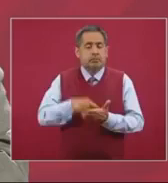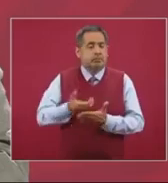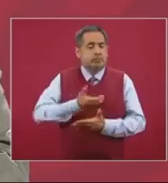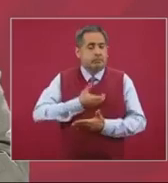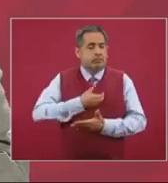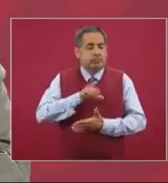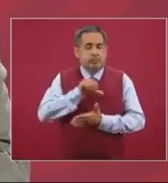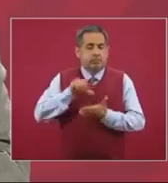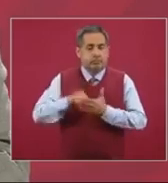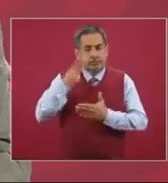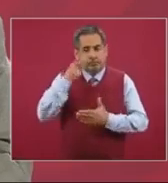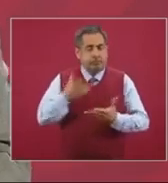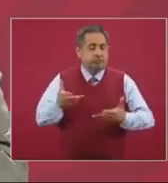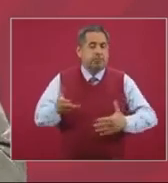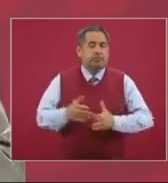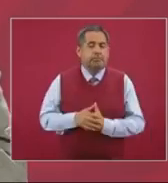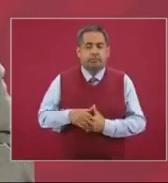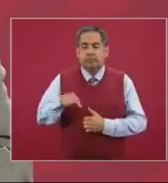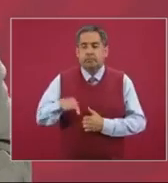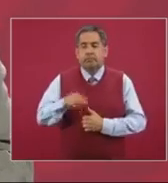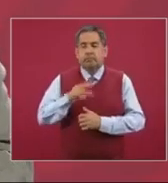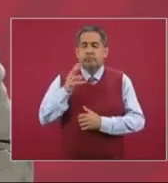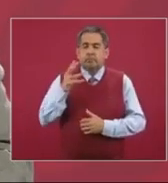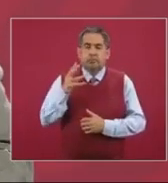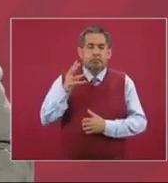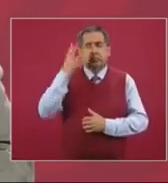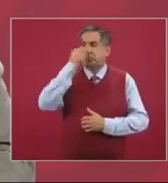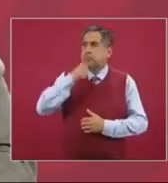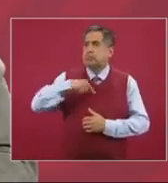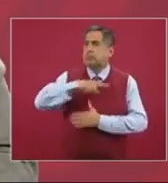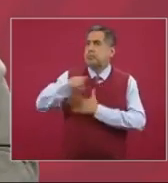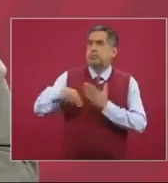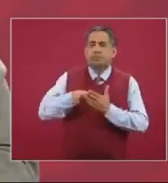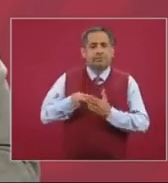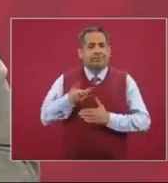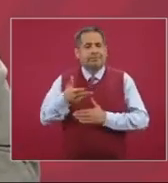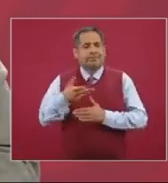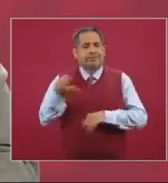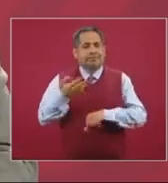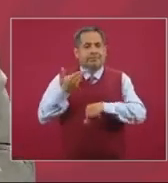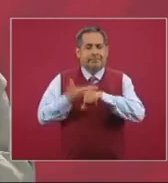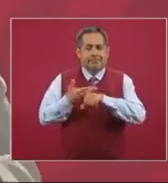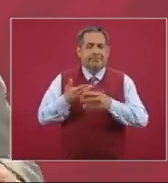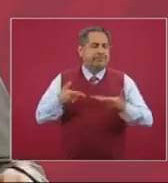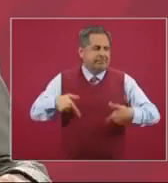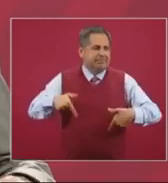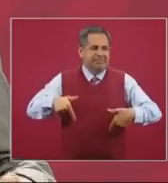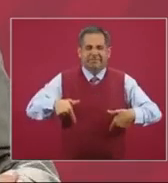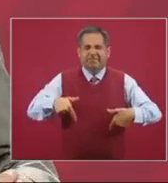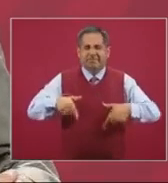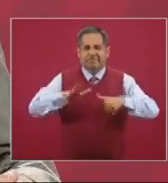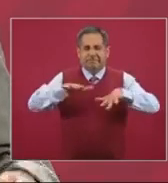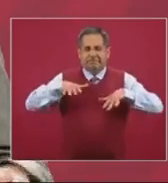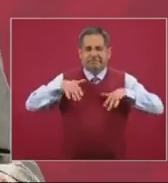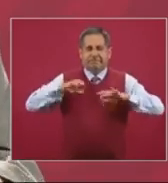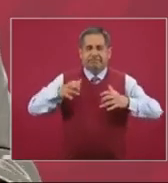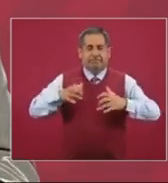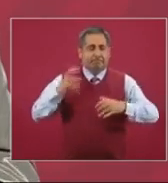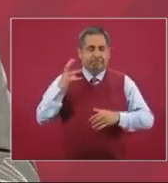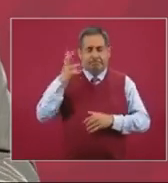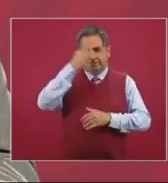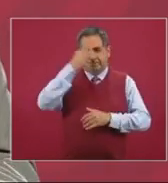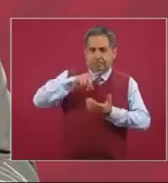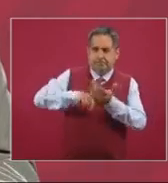Nacional, en este hermoso salón tesorería, Palacio Nacional de México, en la Ciudad de México.